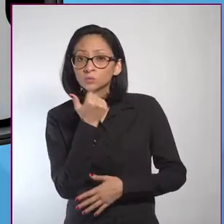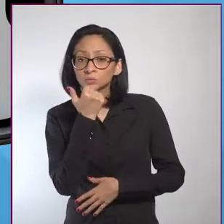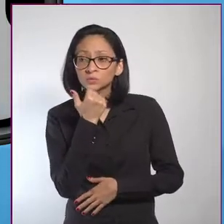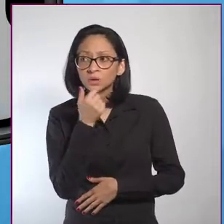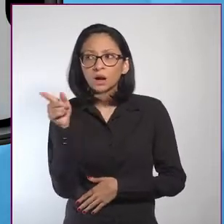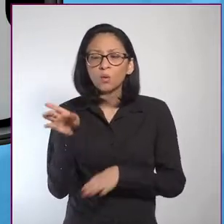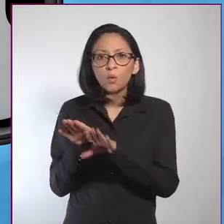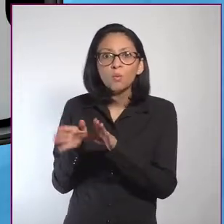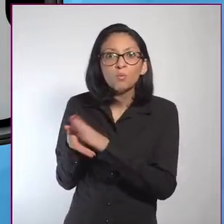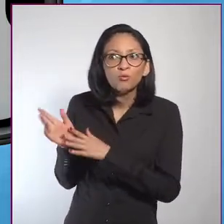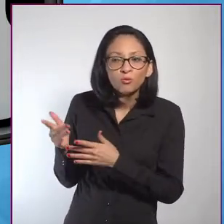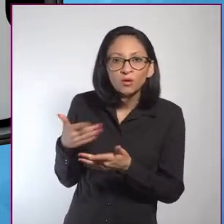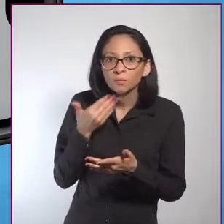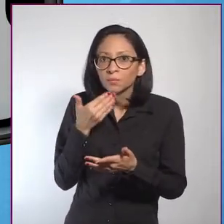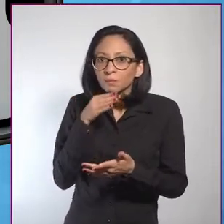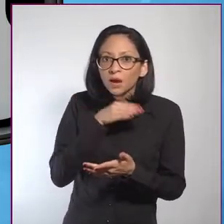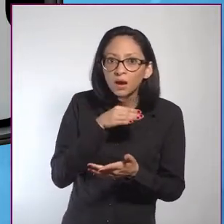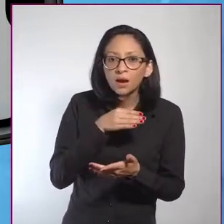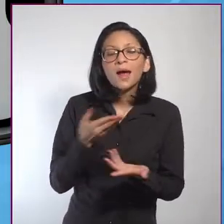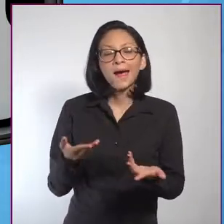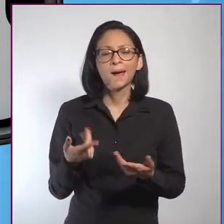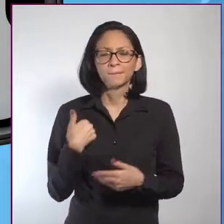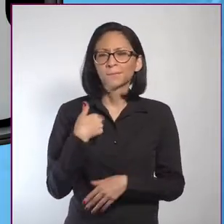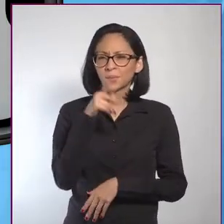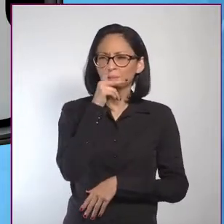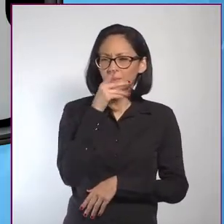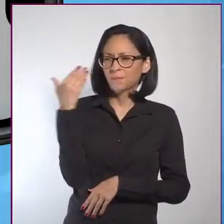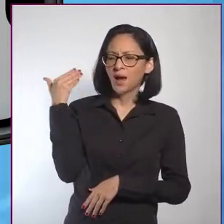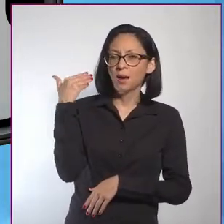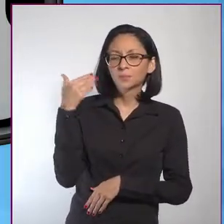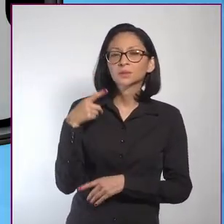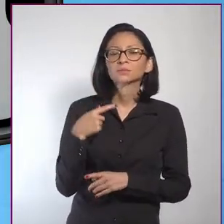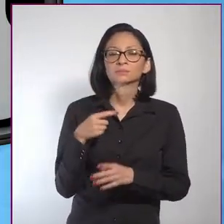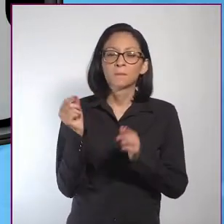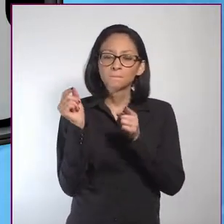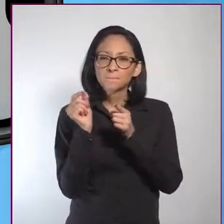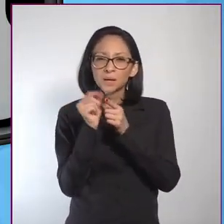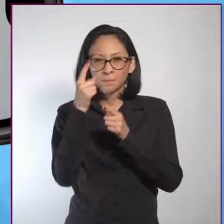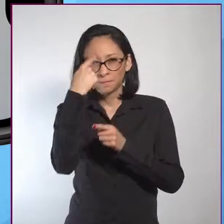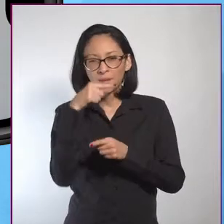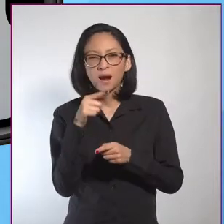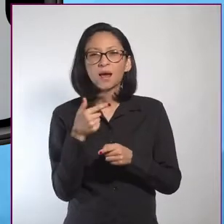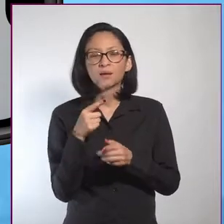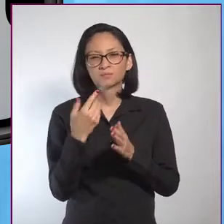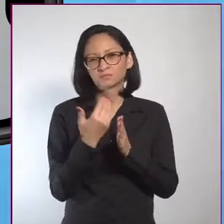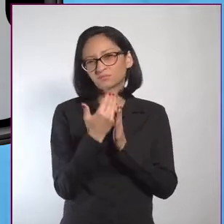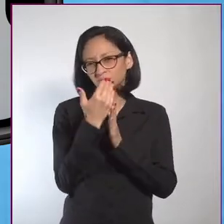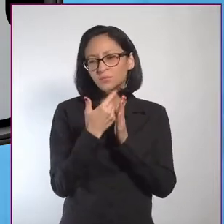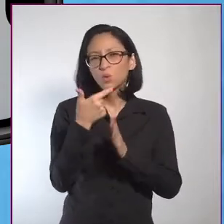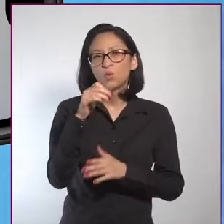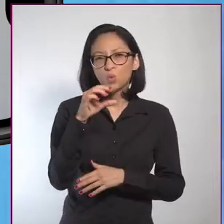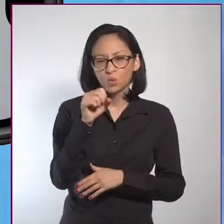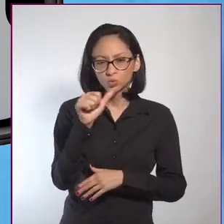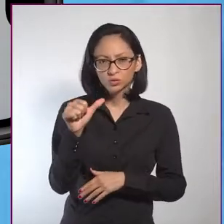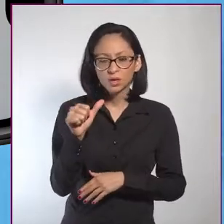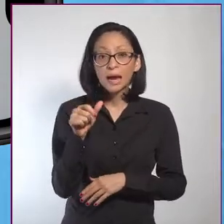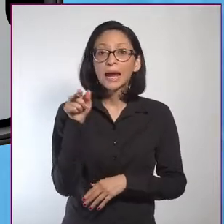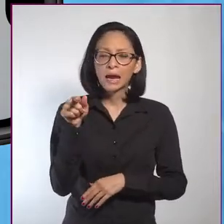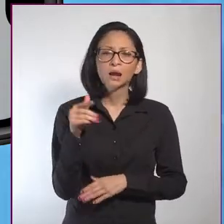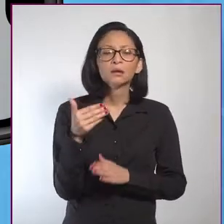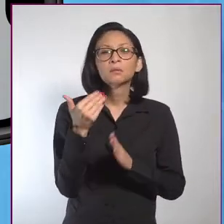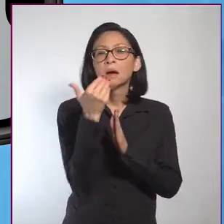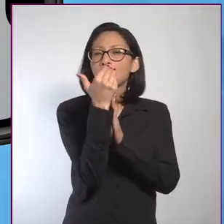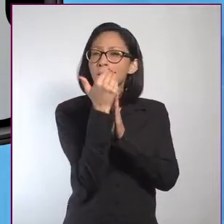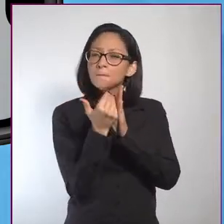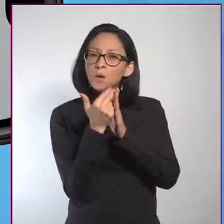Sí, efectivamente, mi papá recientemente también midió su glucosa por algún tratamiento que está recibiendo y salió por debajo de